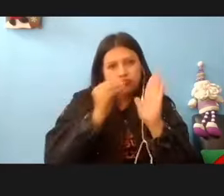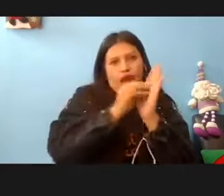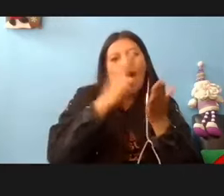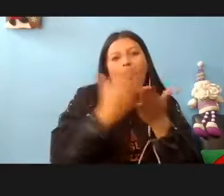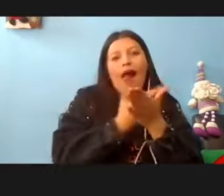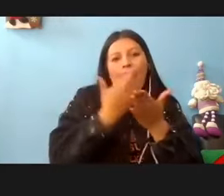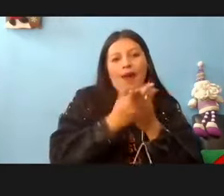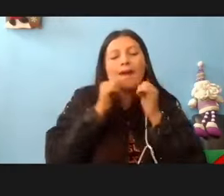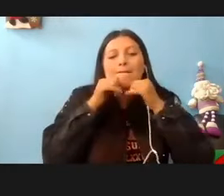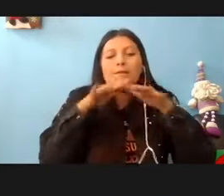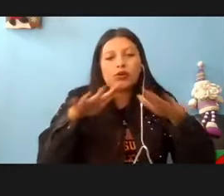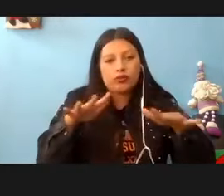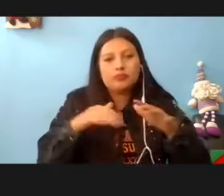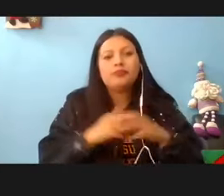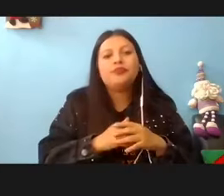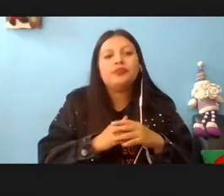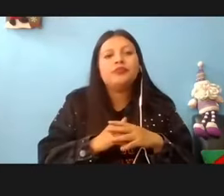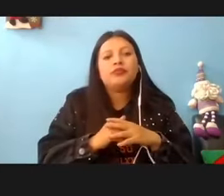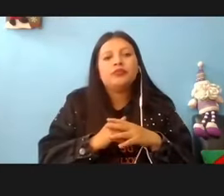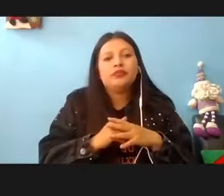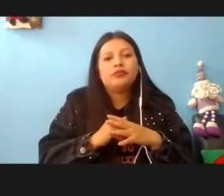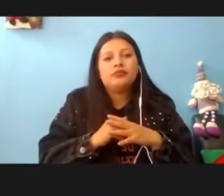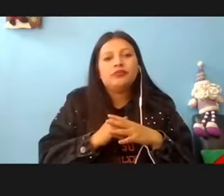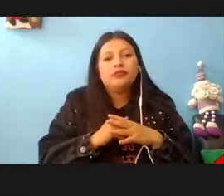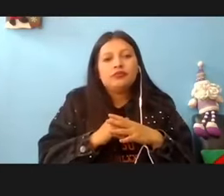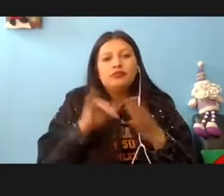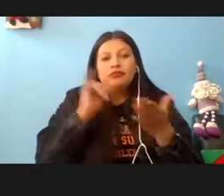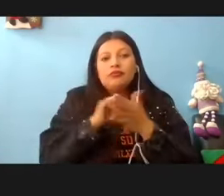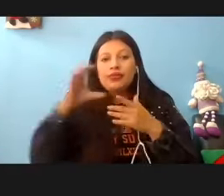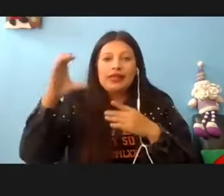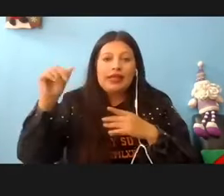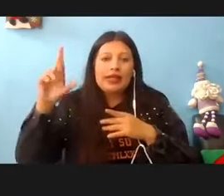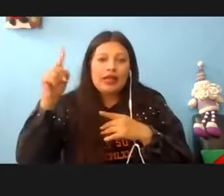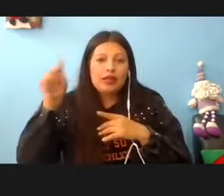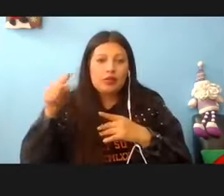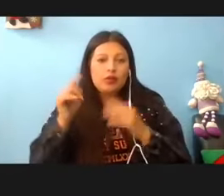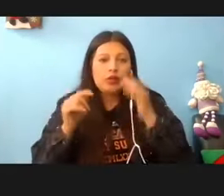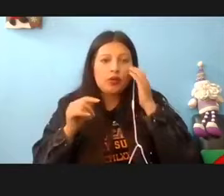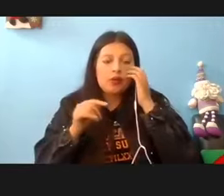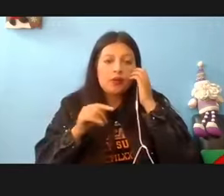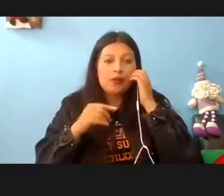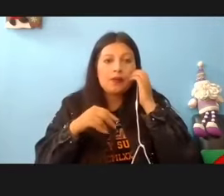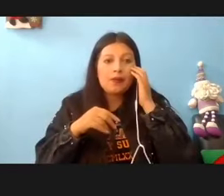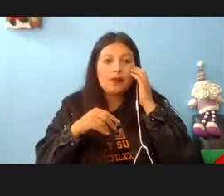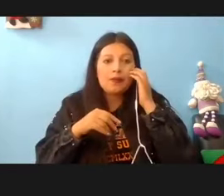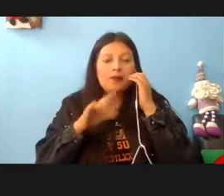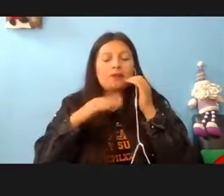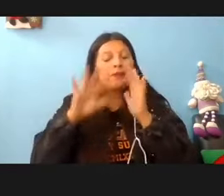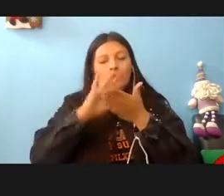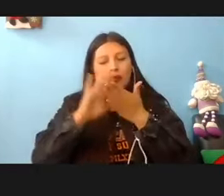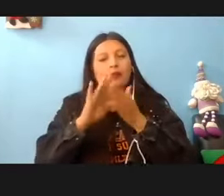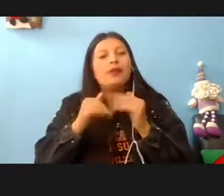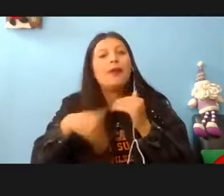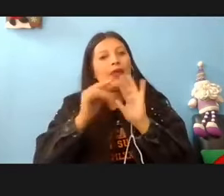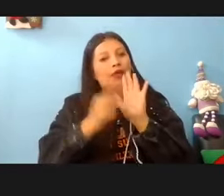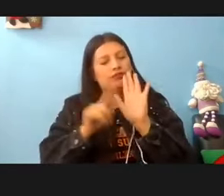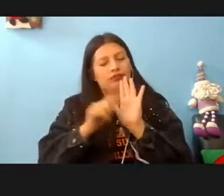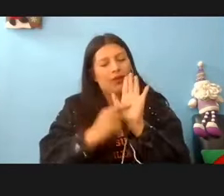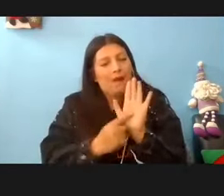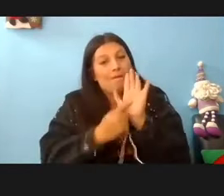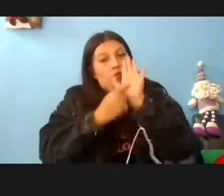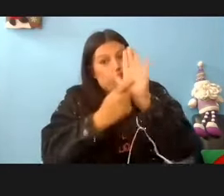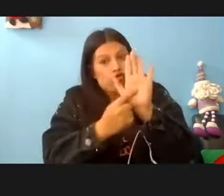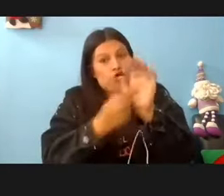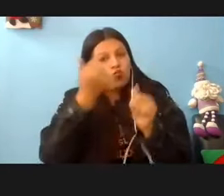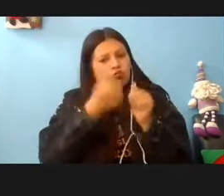equipo y pues darlos más fácilmente a la luz pública, porque casi siempre pensamos